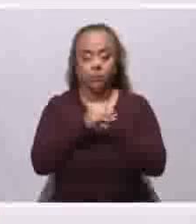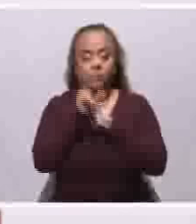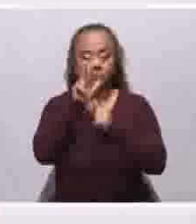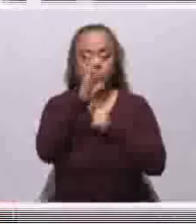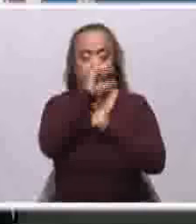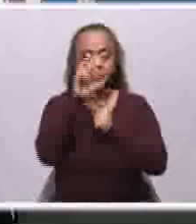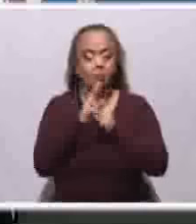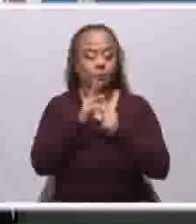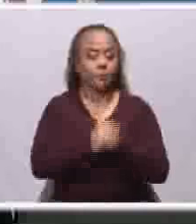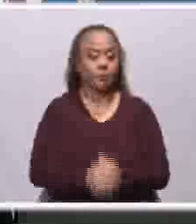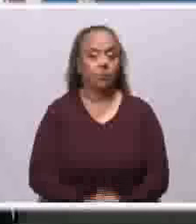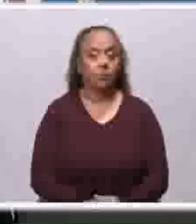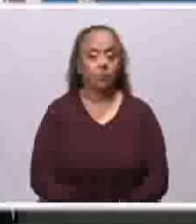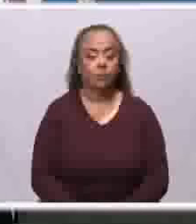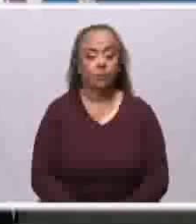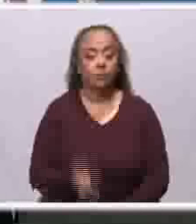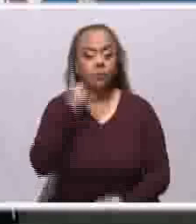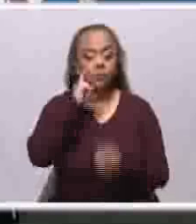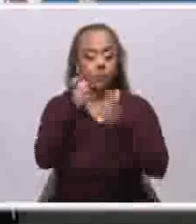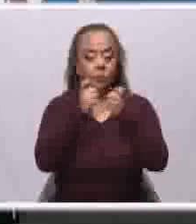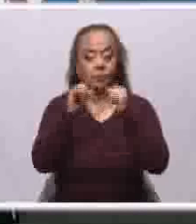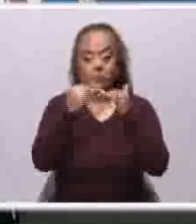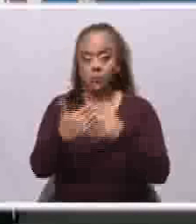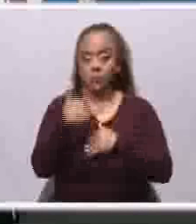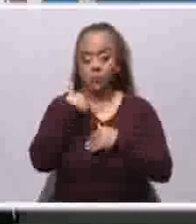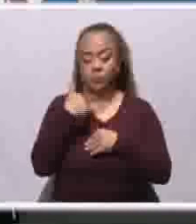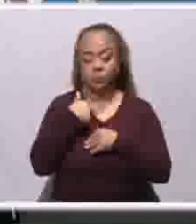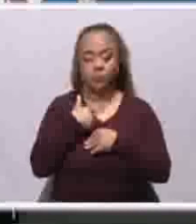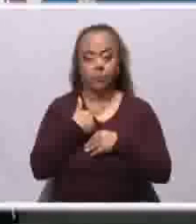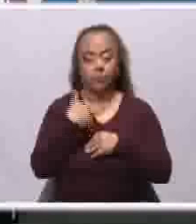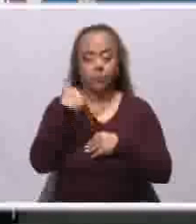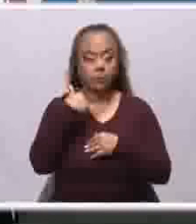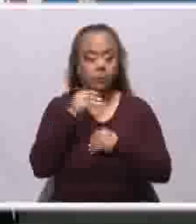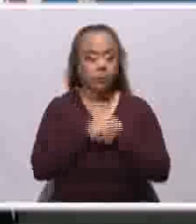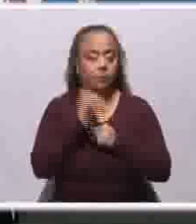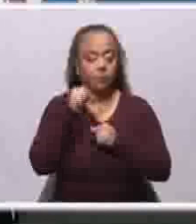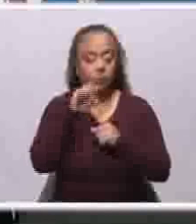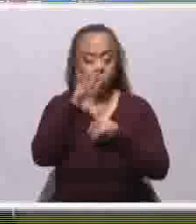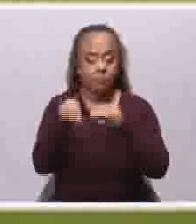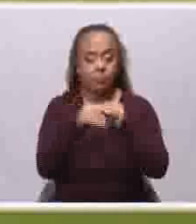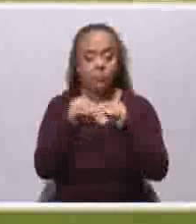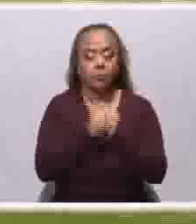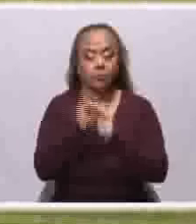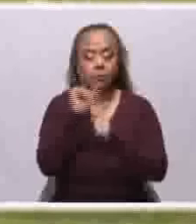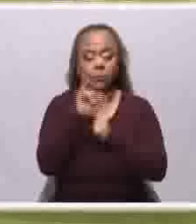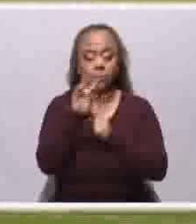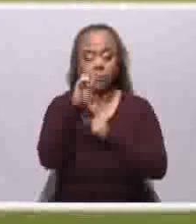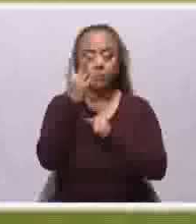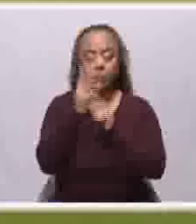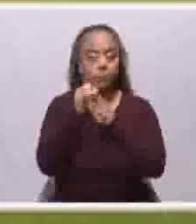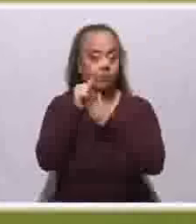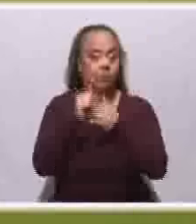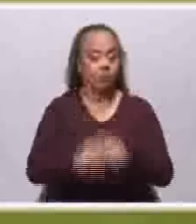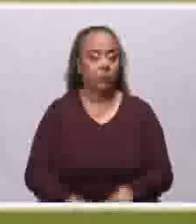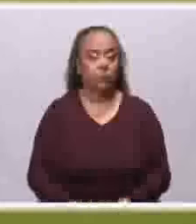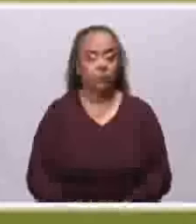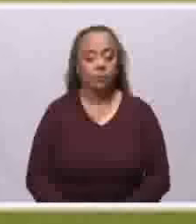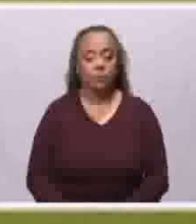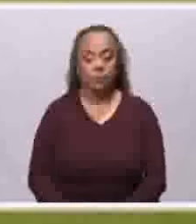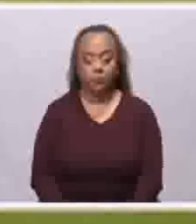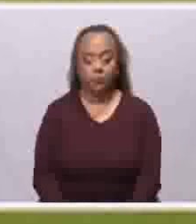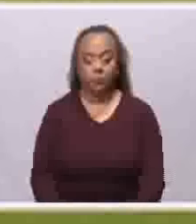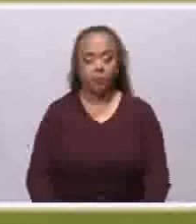Tricolor por la gestación de juego que él tenga sino que llega sumándose eventualmente como como un segundo punta al ataque